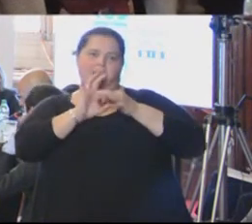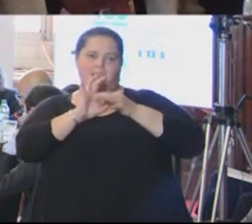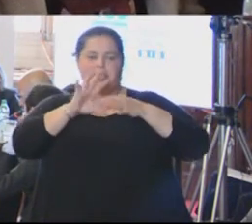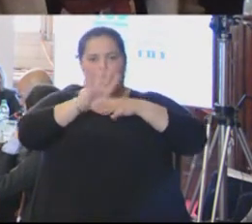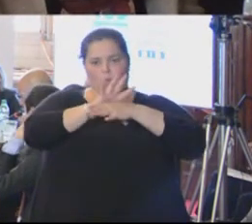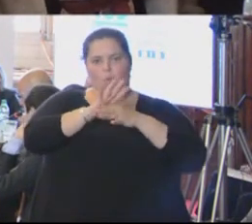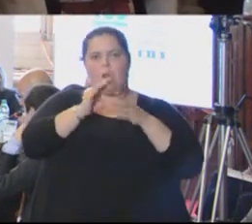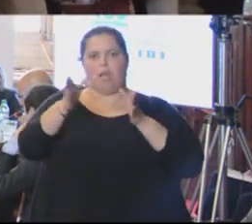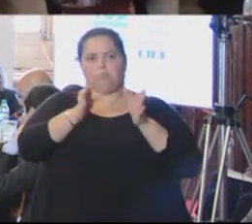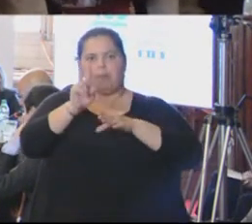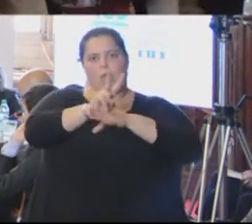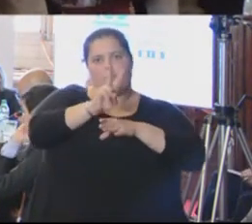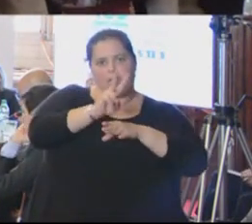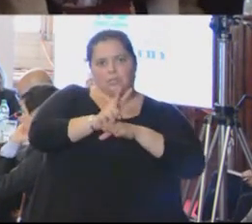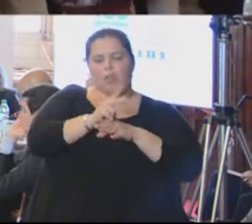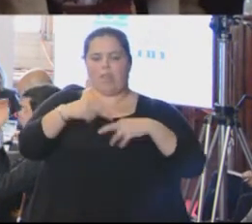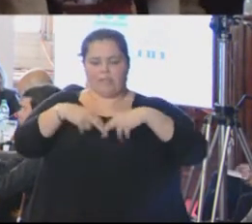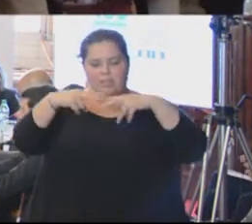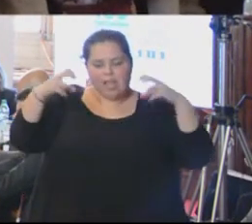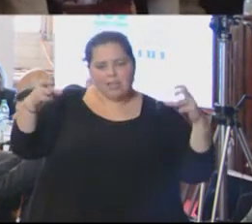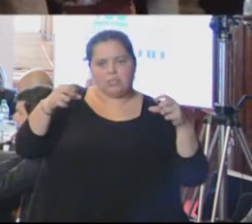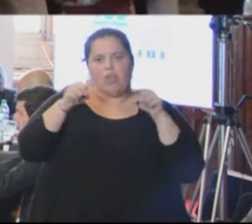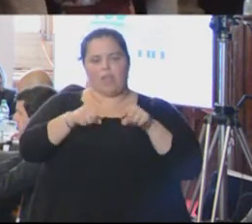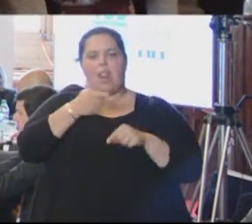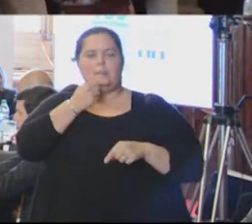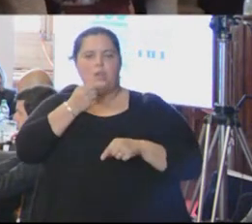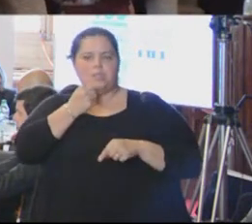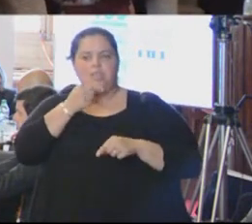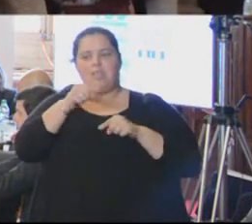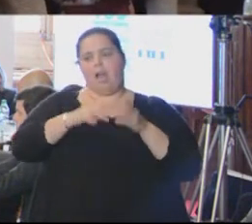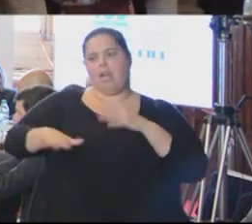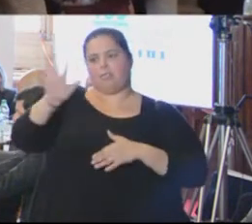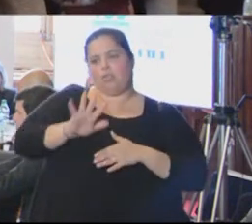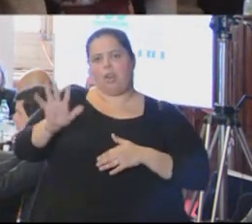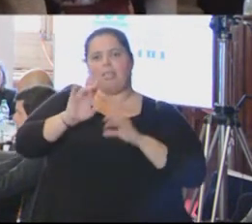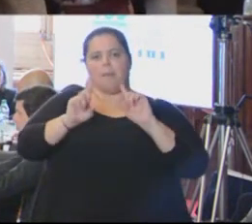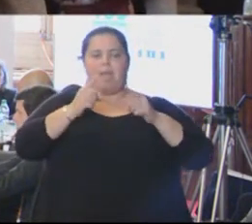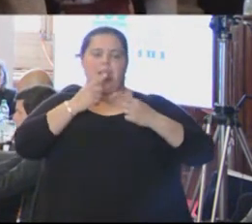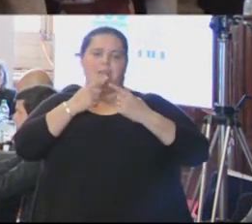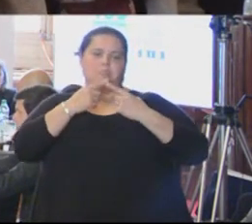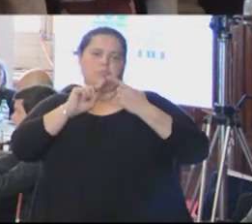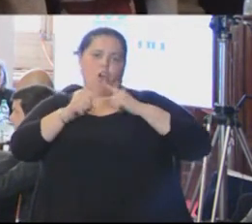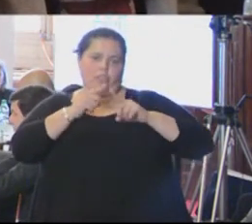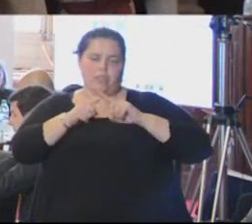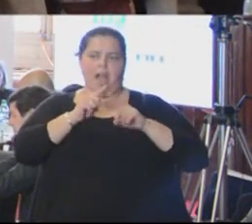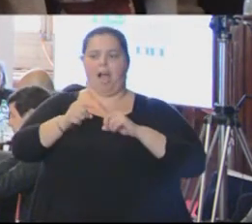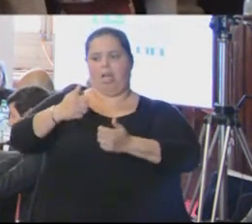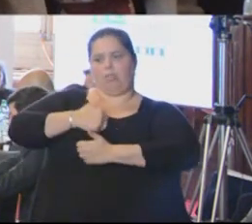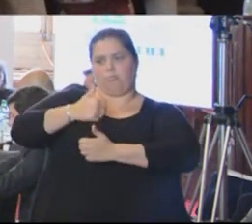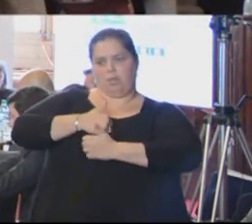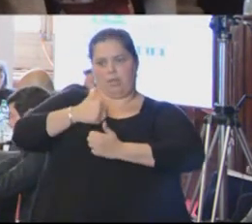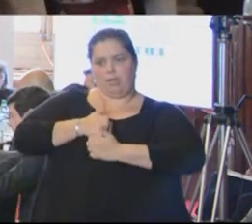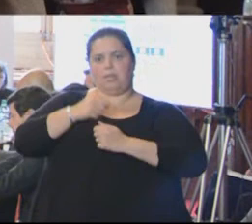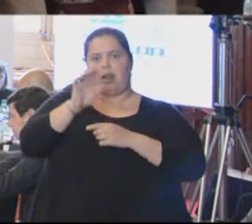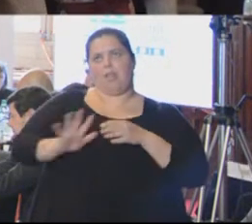anticipación, protección e investigación criminal de la Policía Nacional en coordinación con las Fuerzas Militares, la Fiscalía General de la Nación, la Unidad Nacional